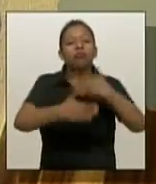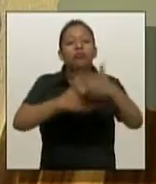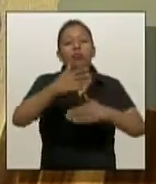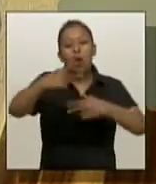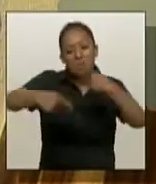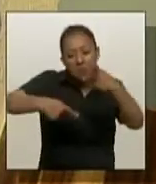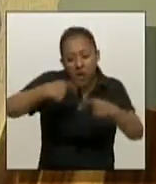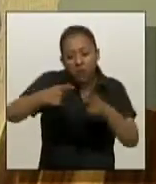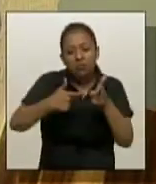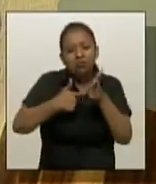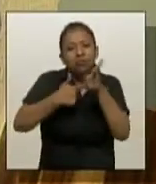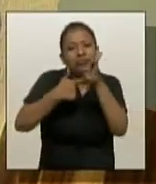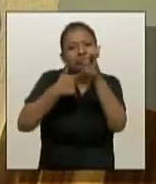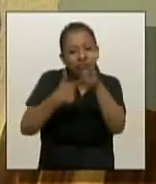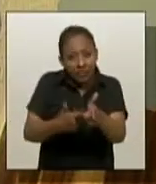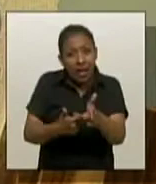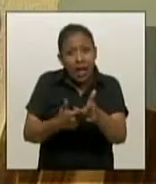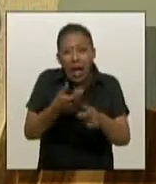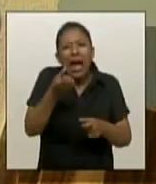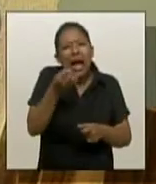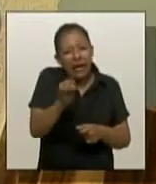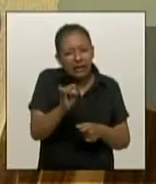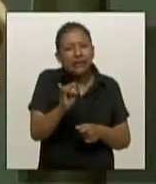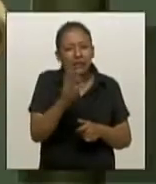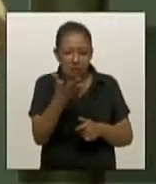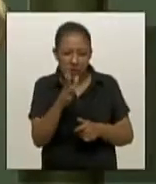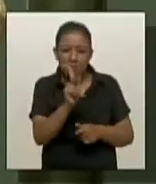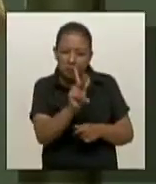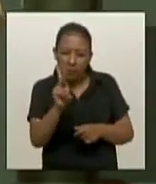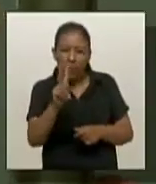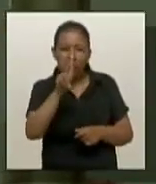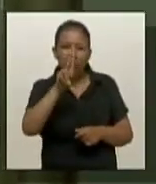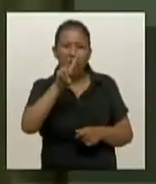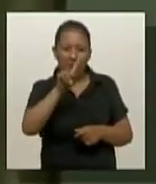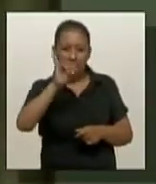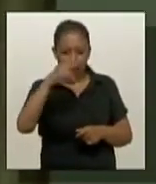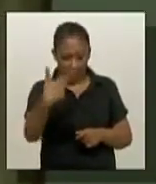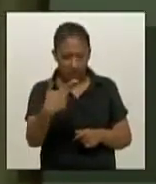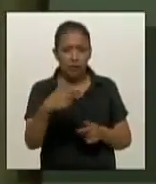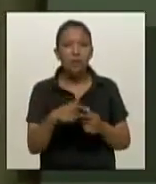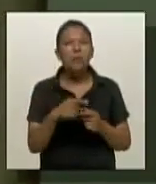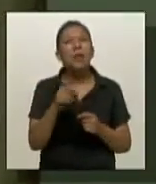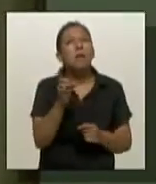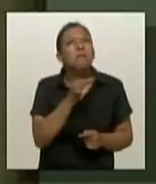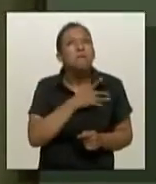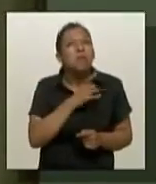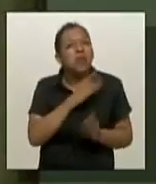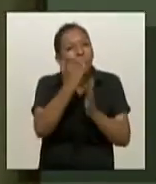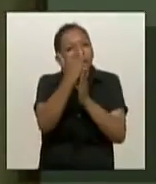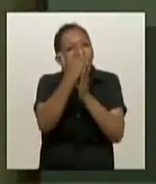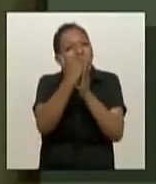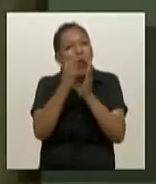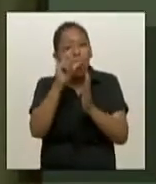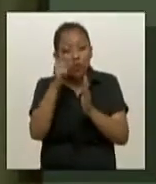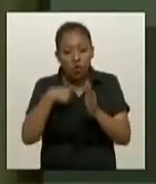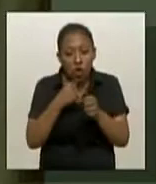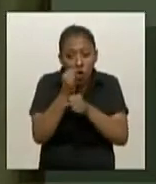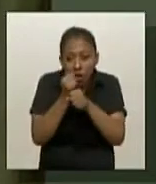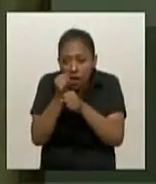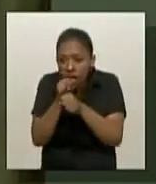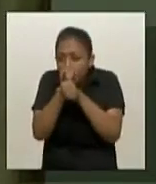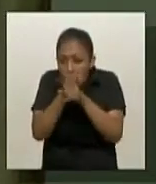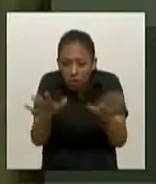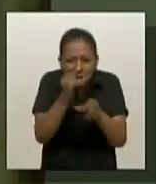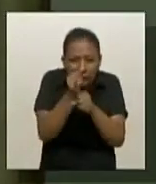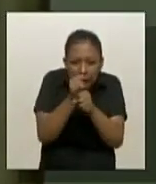de seguimiento. Así es un poco ahora el VIH, ¿no? Uno va bajando el miedo en la medida en que te informas, Víctor. En la medida en